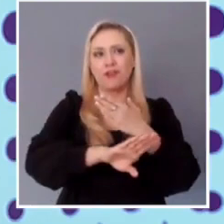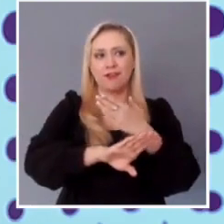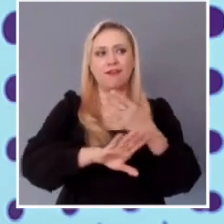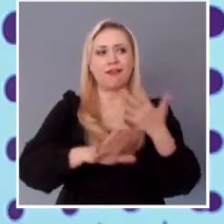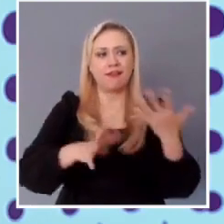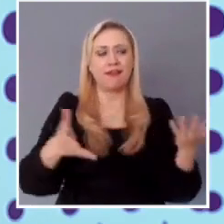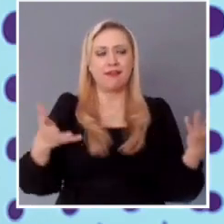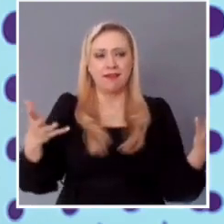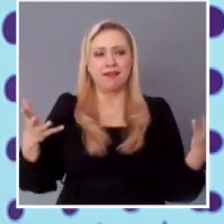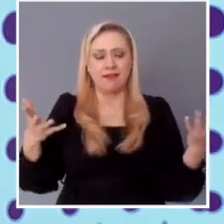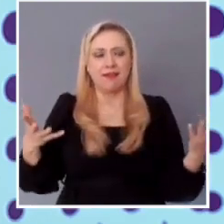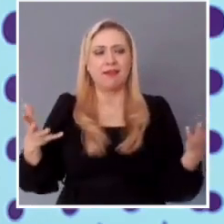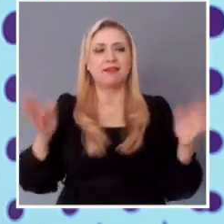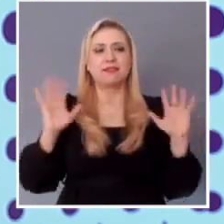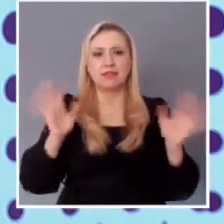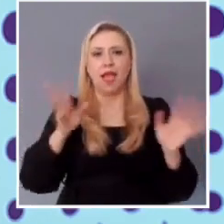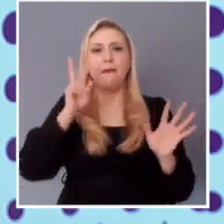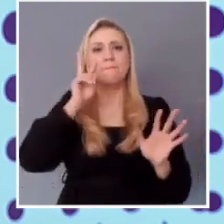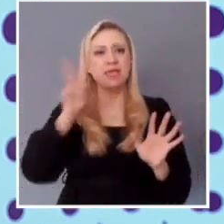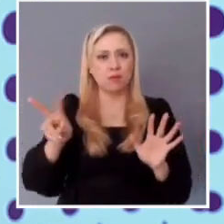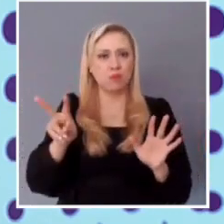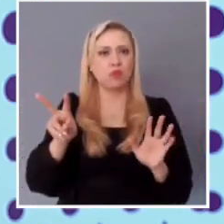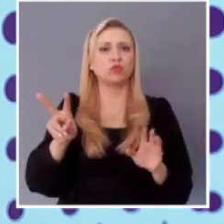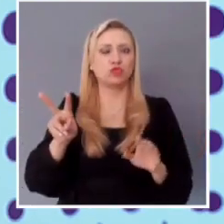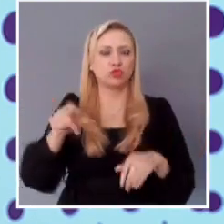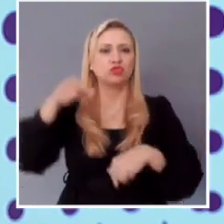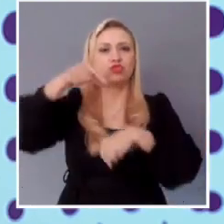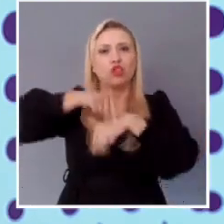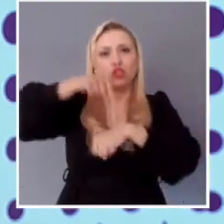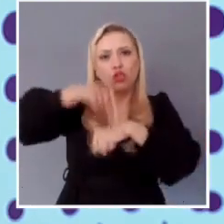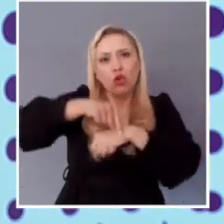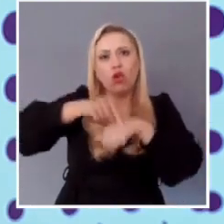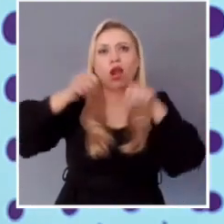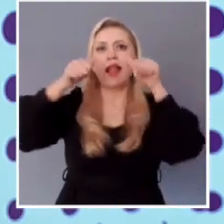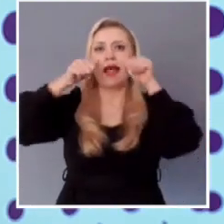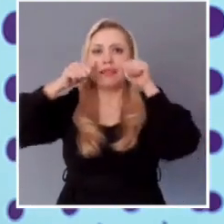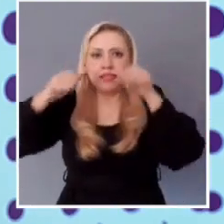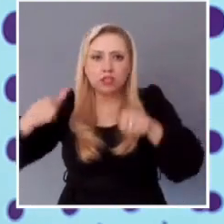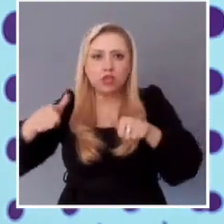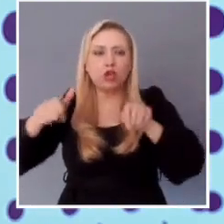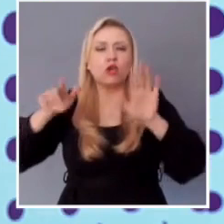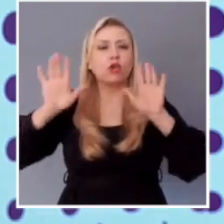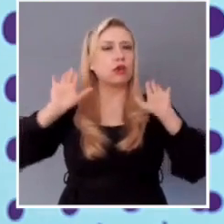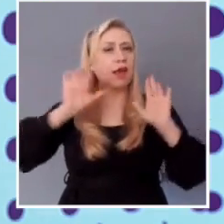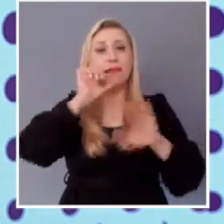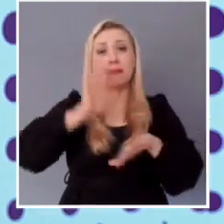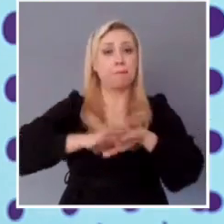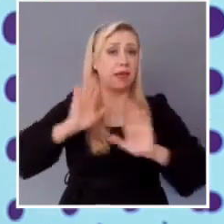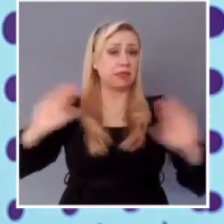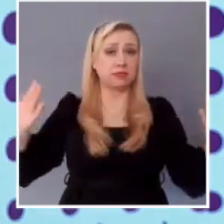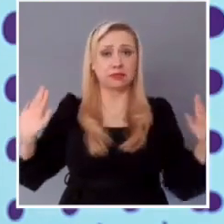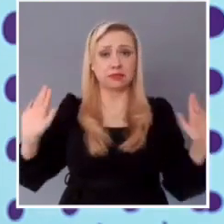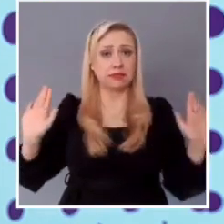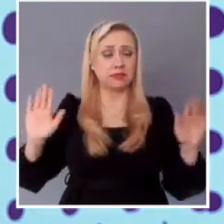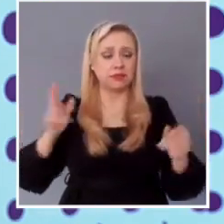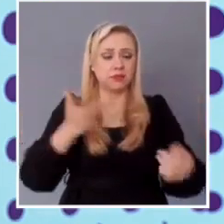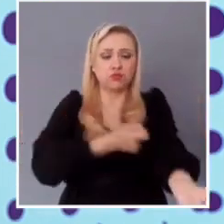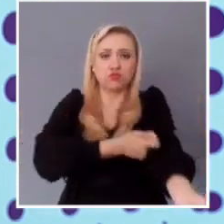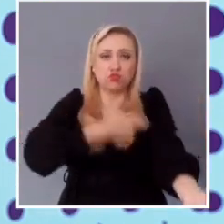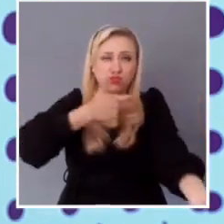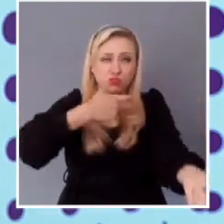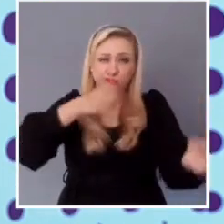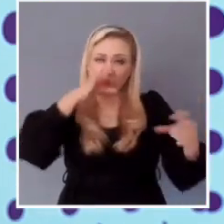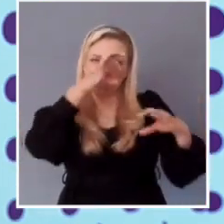modelo biomédico justamente se enfoca como en la parte médica nada más, vaya, ¿no? Y es como la atención, ya que está